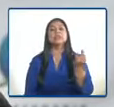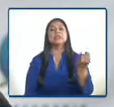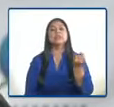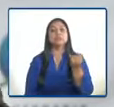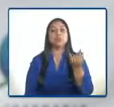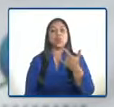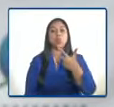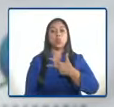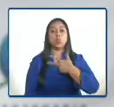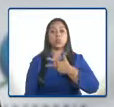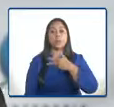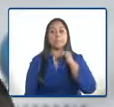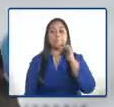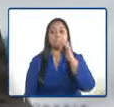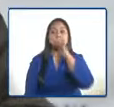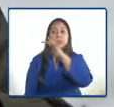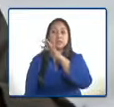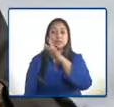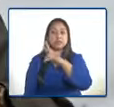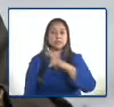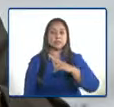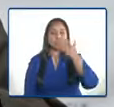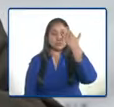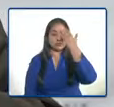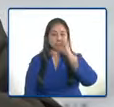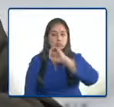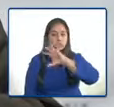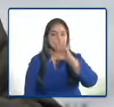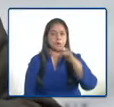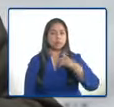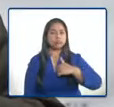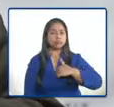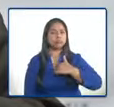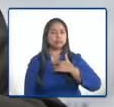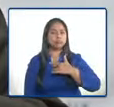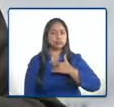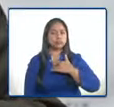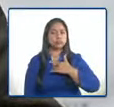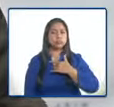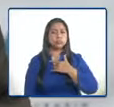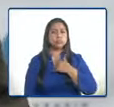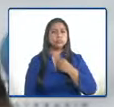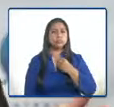de Migración, reciban todos muy buenos días. Nos sentimos hoy